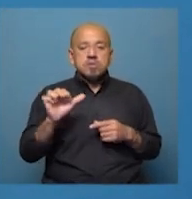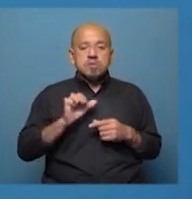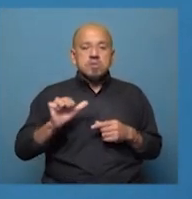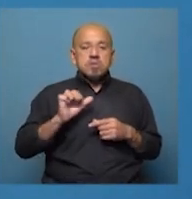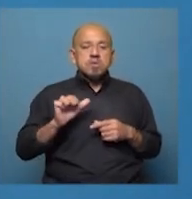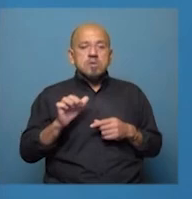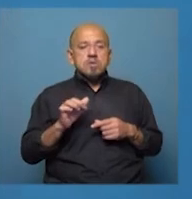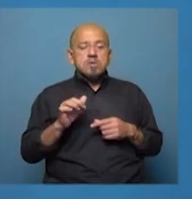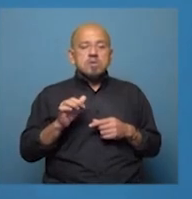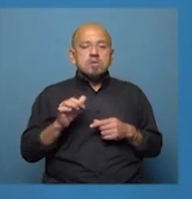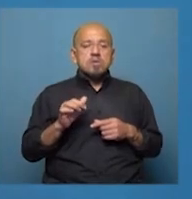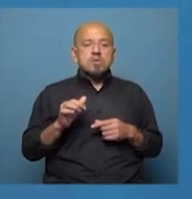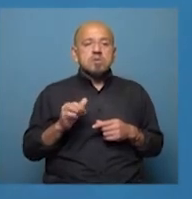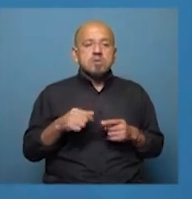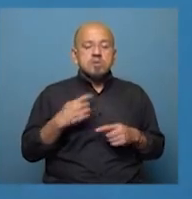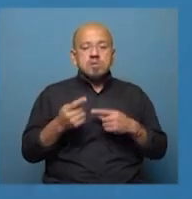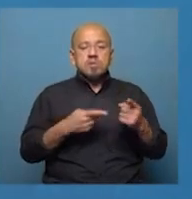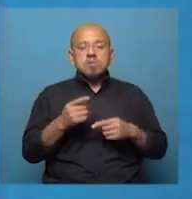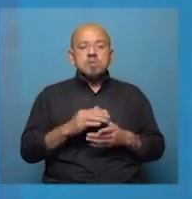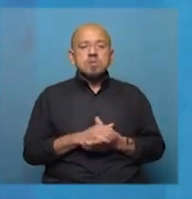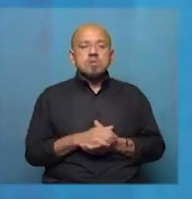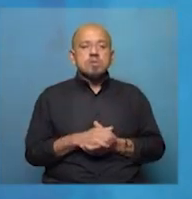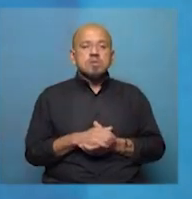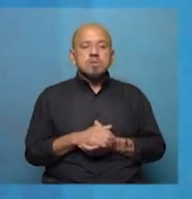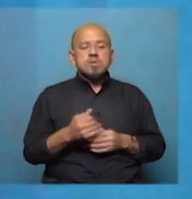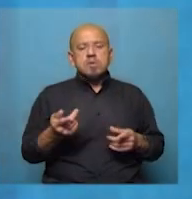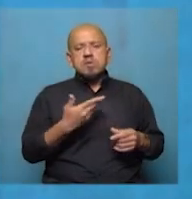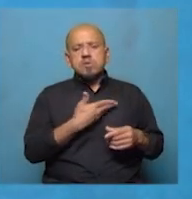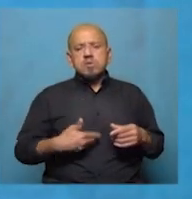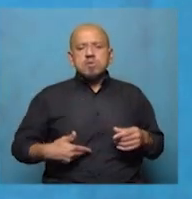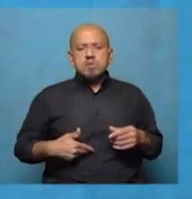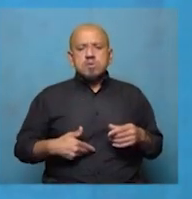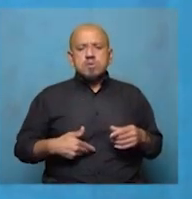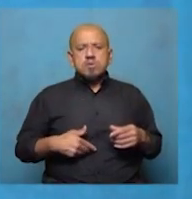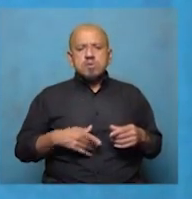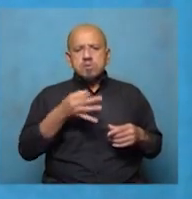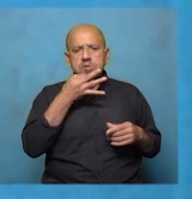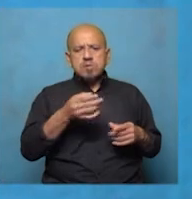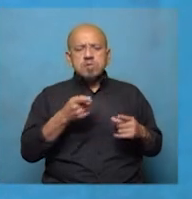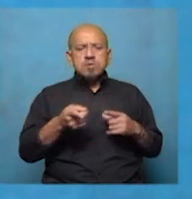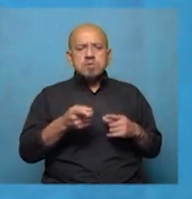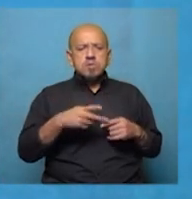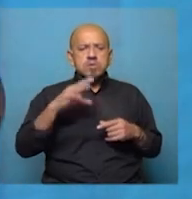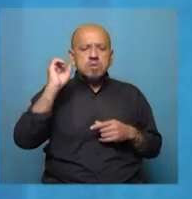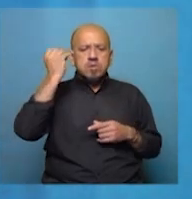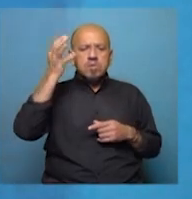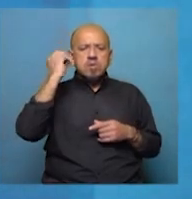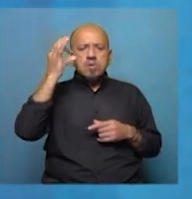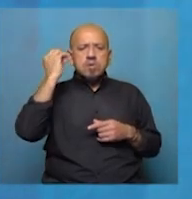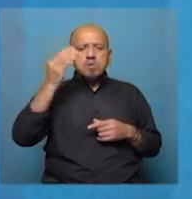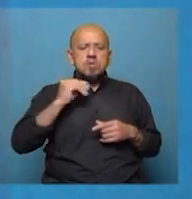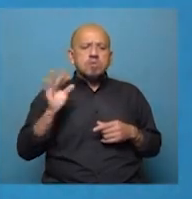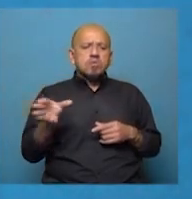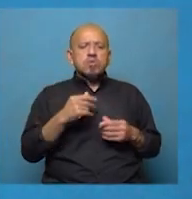portuaria facturando al Estado ahora el gobierno ha celebrado y ha destacado que ha repartido y entregado ambulancias prácticamente por todo